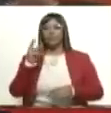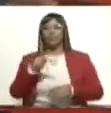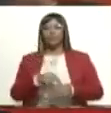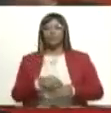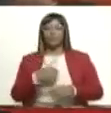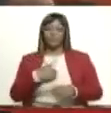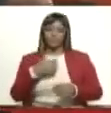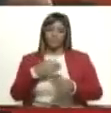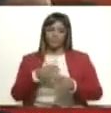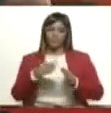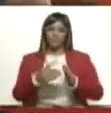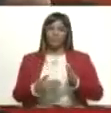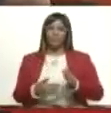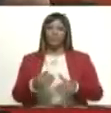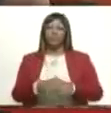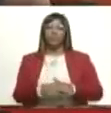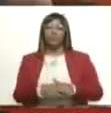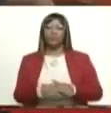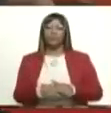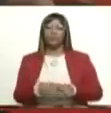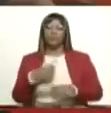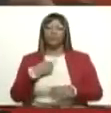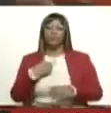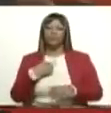me dirijo a usted en la oportunidad de